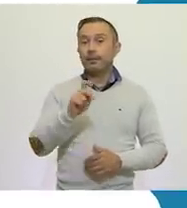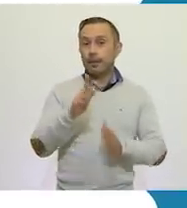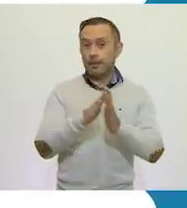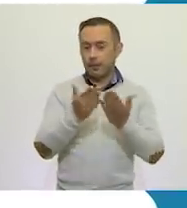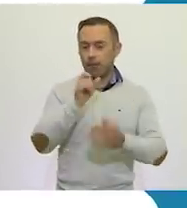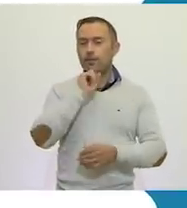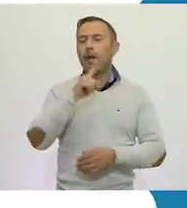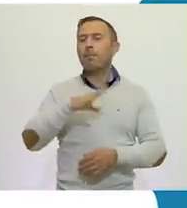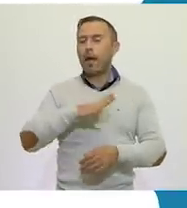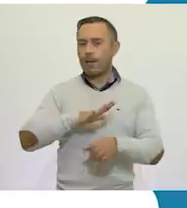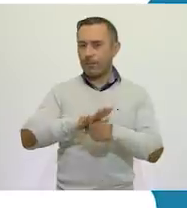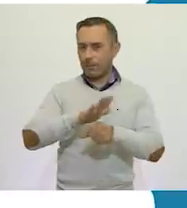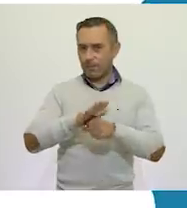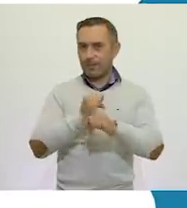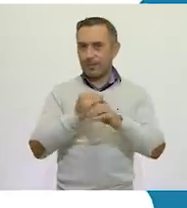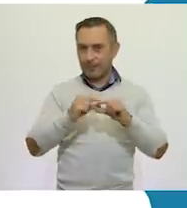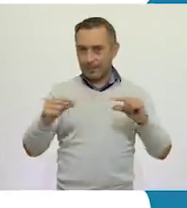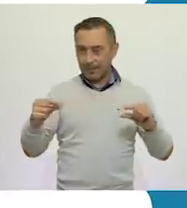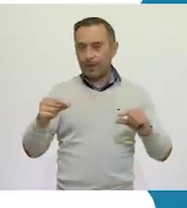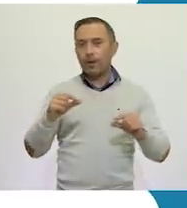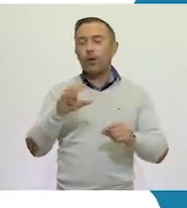texto en la página